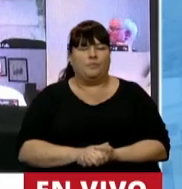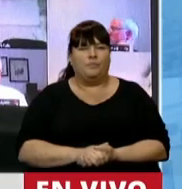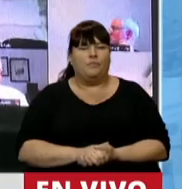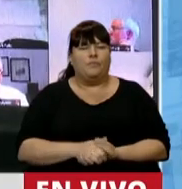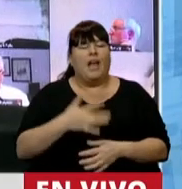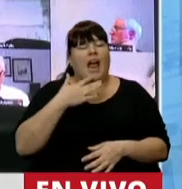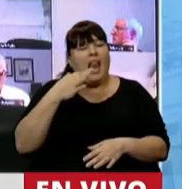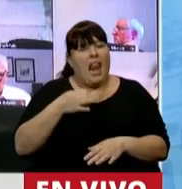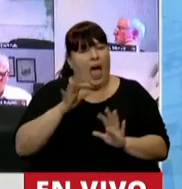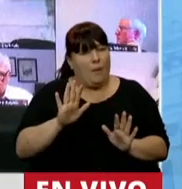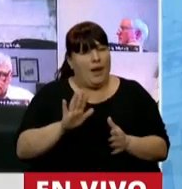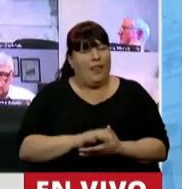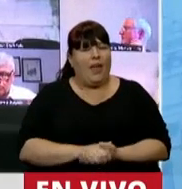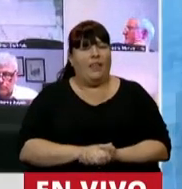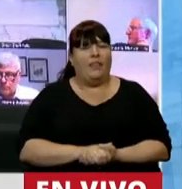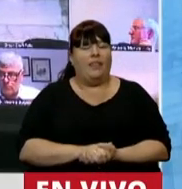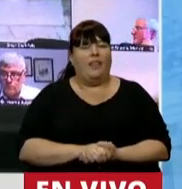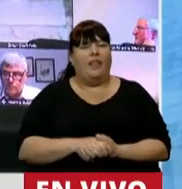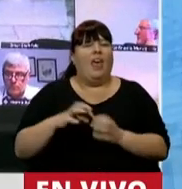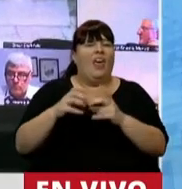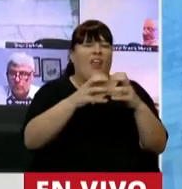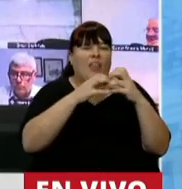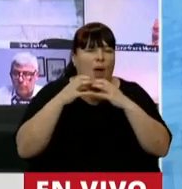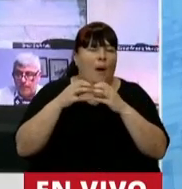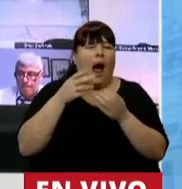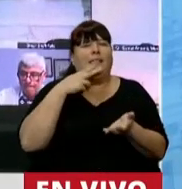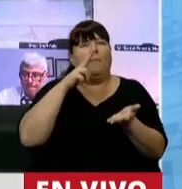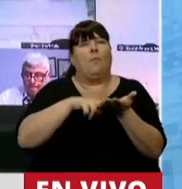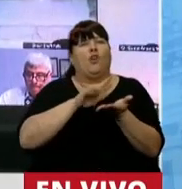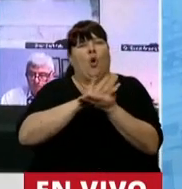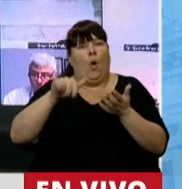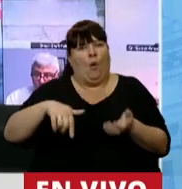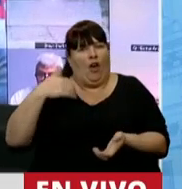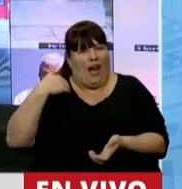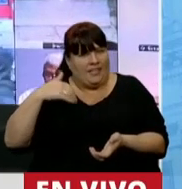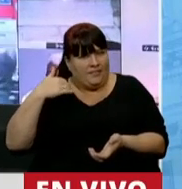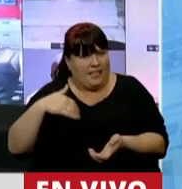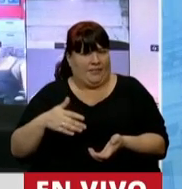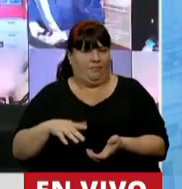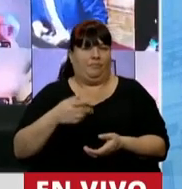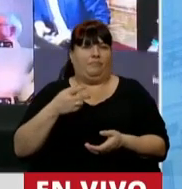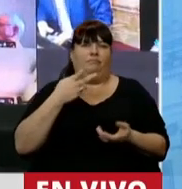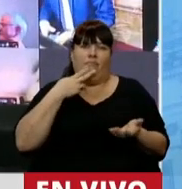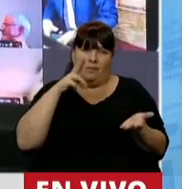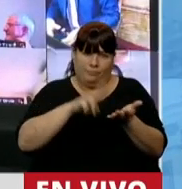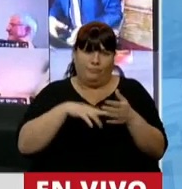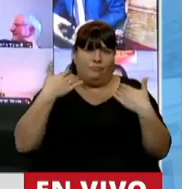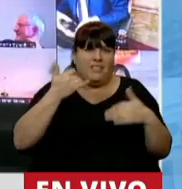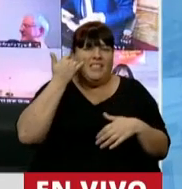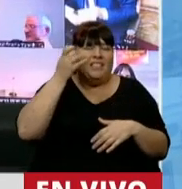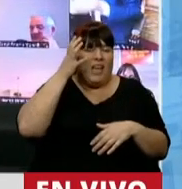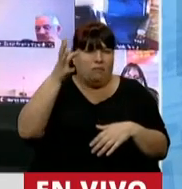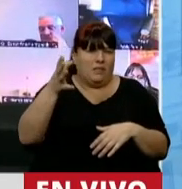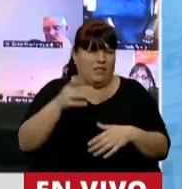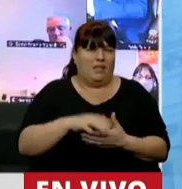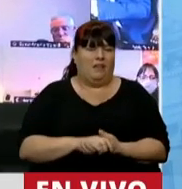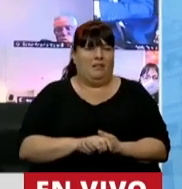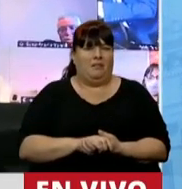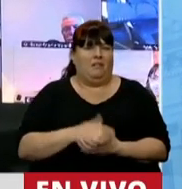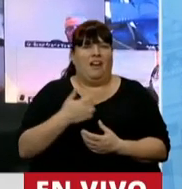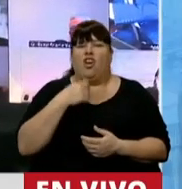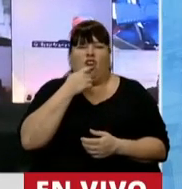La verdad, señor presidente, estar discutiendo un nuevo tributo en la Argentina con la presión fiscal que tenemos no me hace